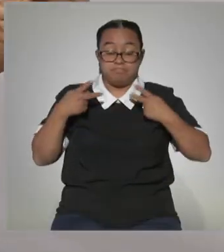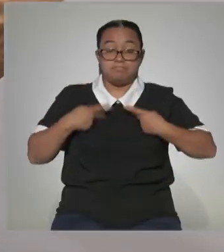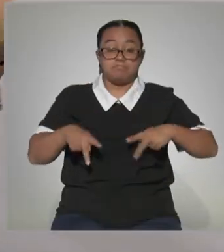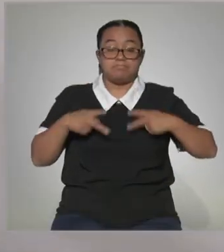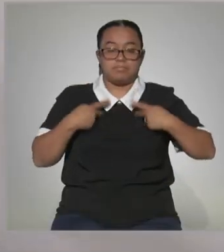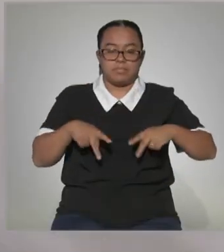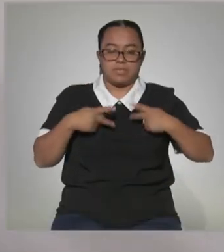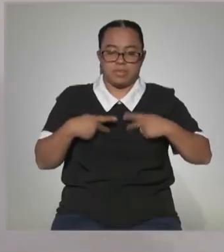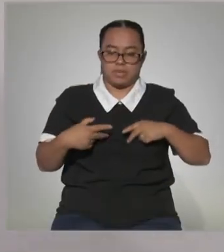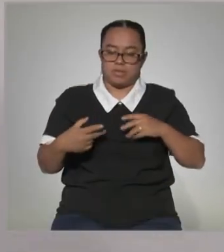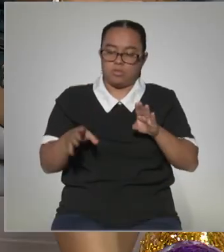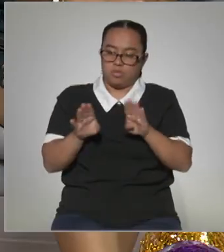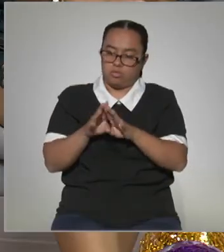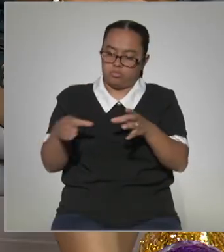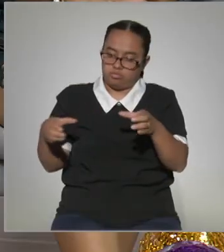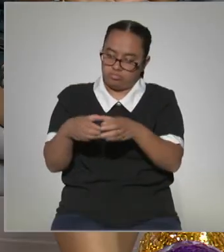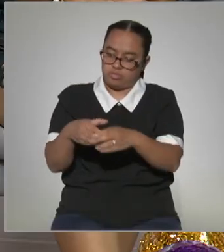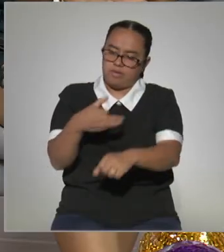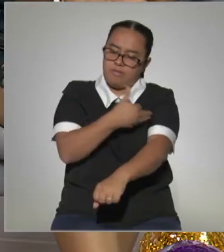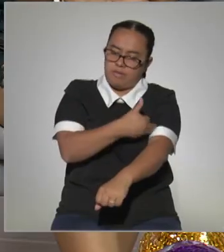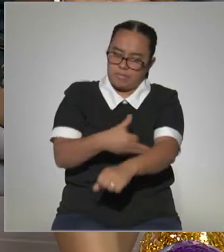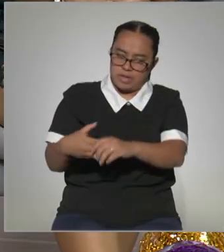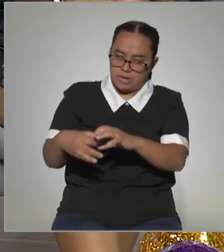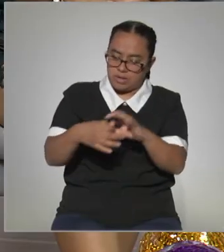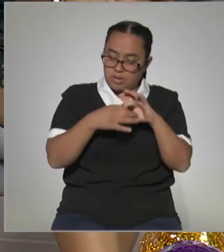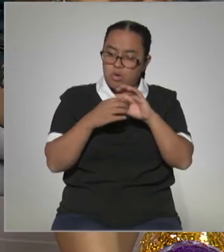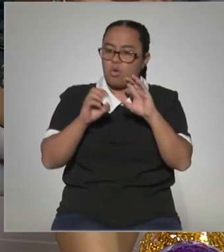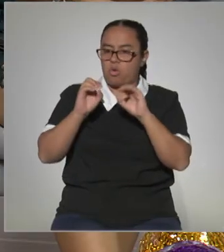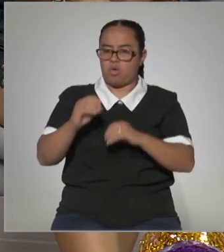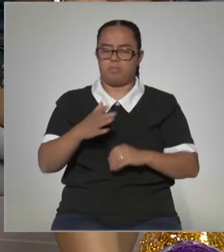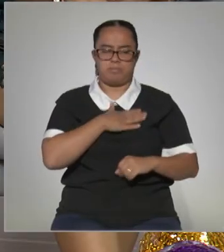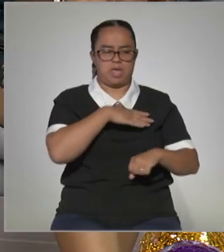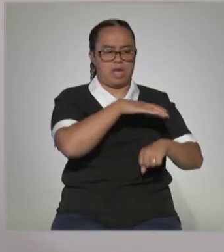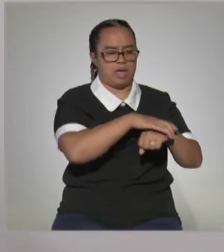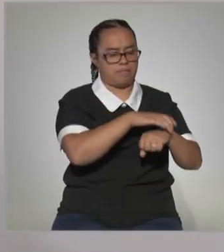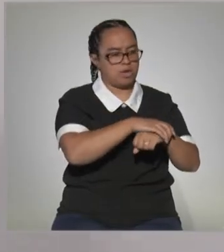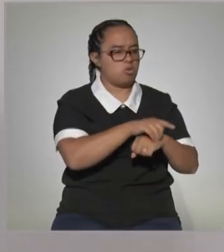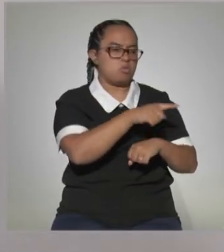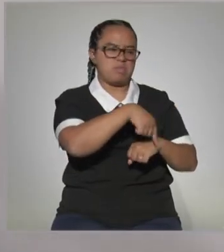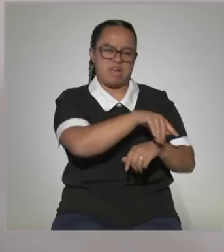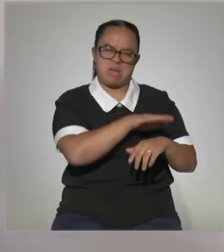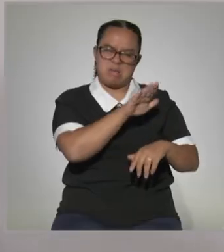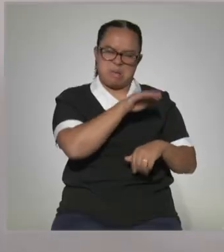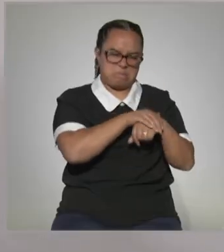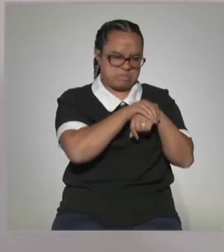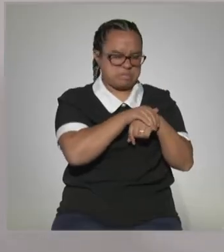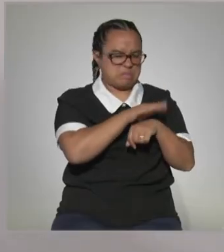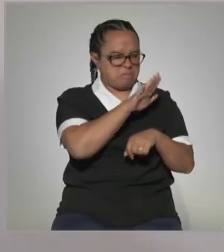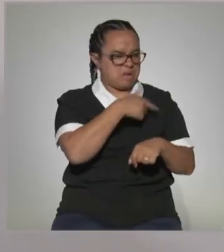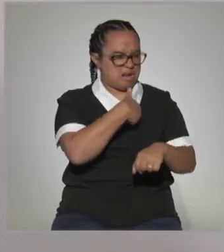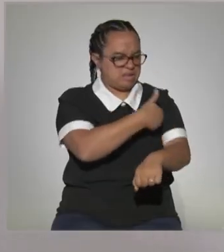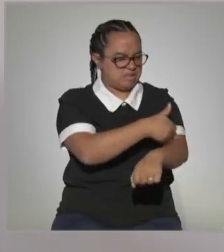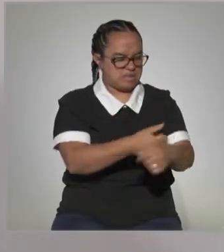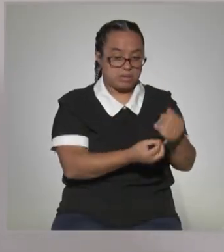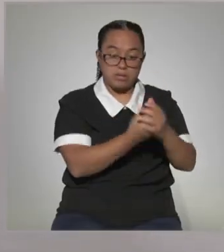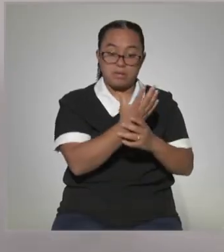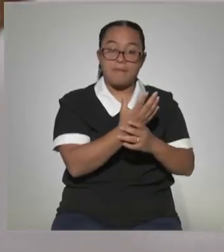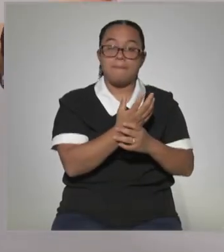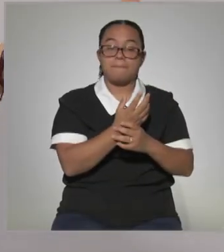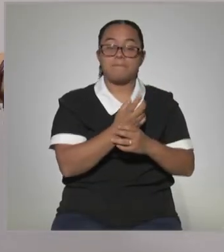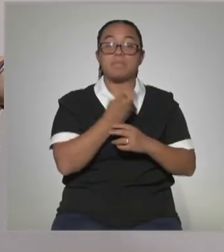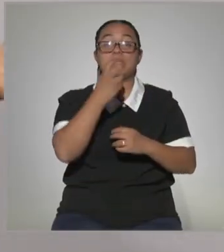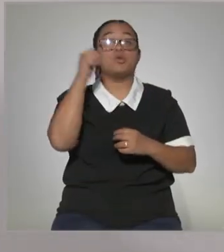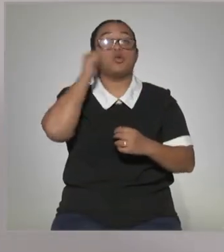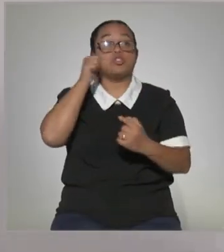tenían el vínculo familiar o la familia elegida, los amigos, socializaban, lo cual no quiere decir